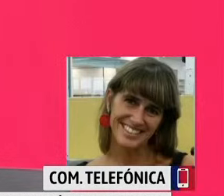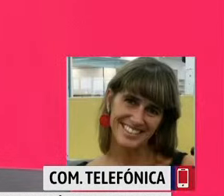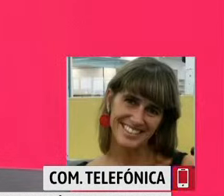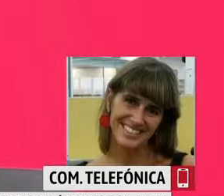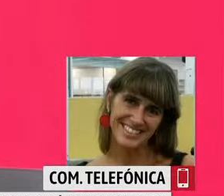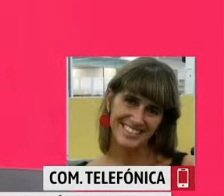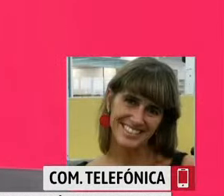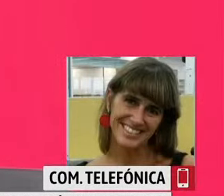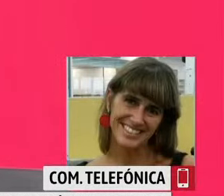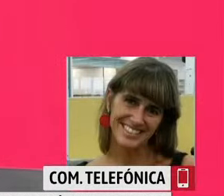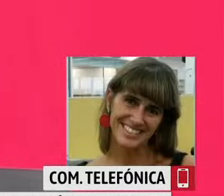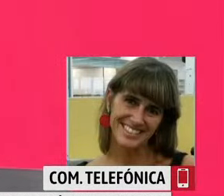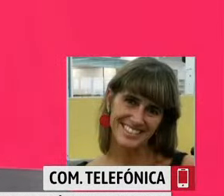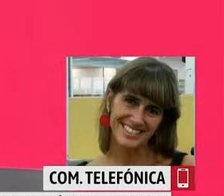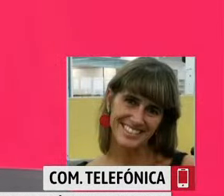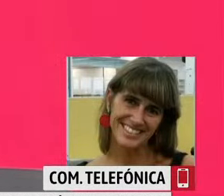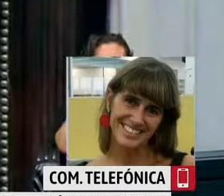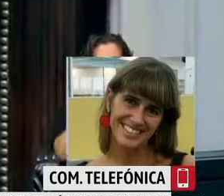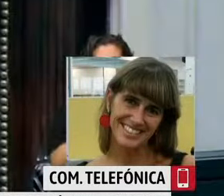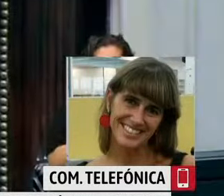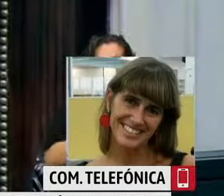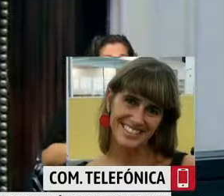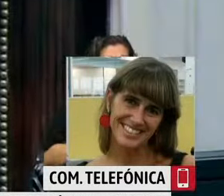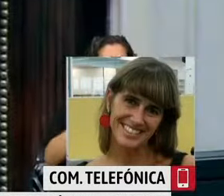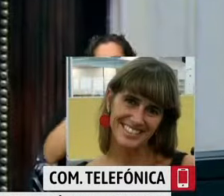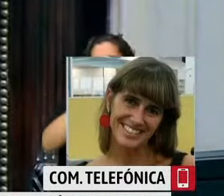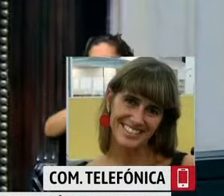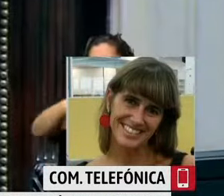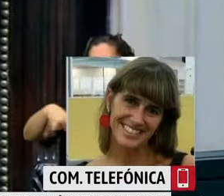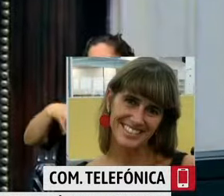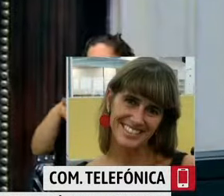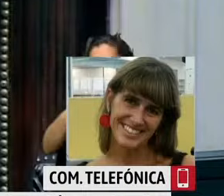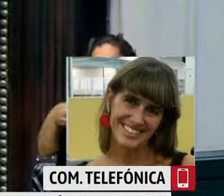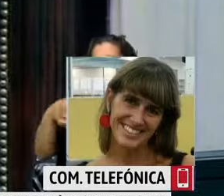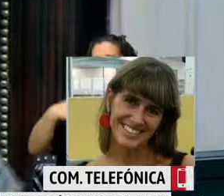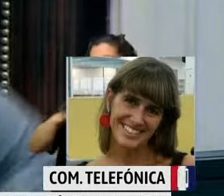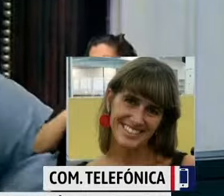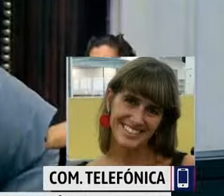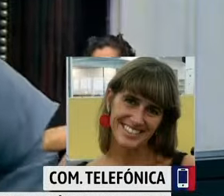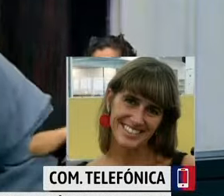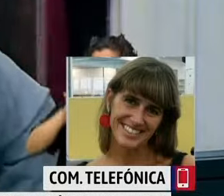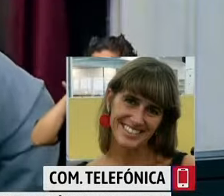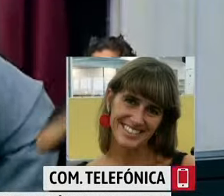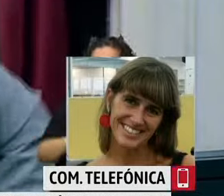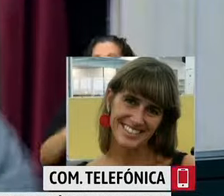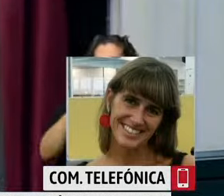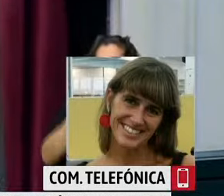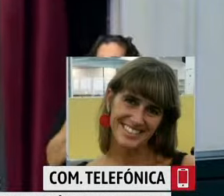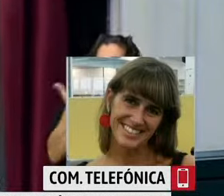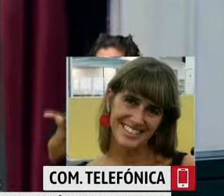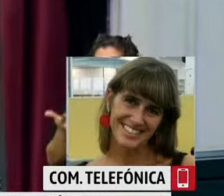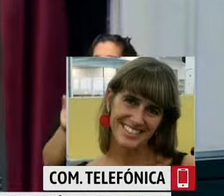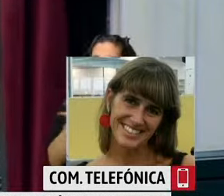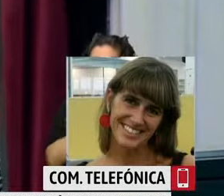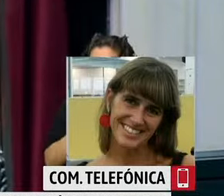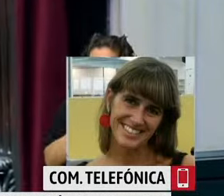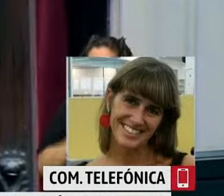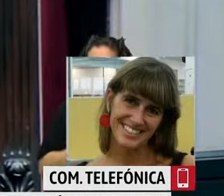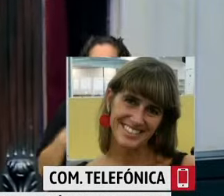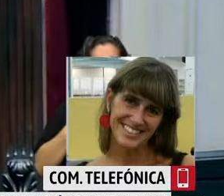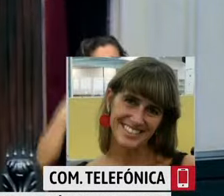presupuesto para tratar este tema y que cualquier aumento que se lo otorga a los jubilados la oposición tiene que